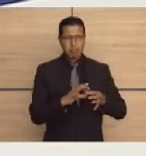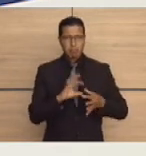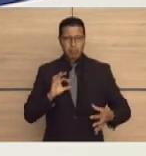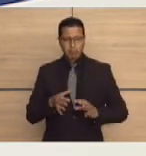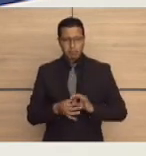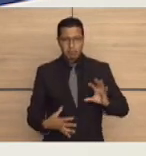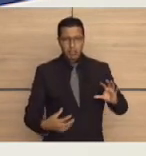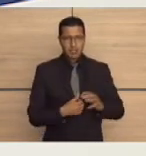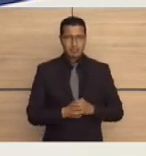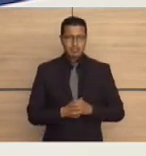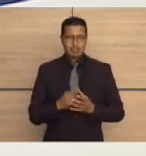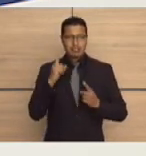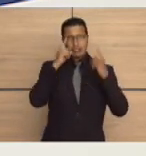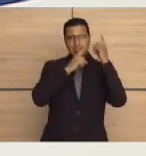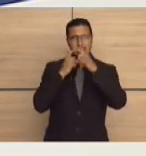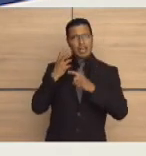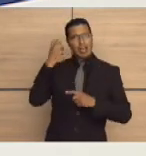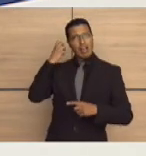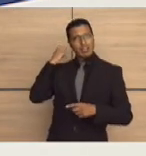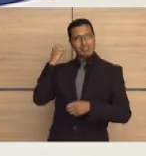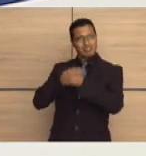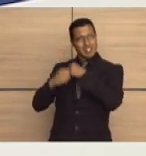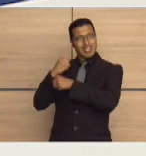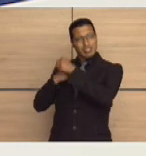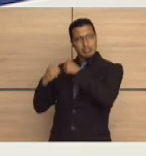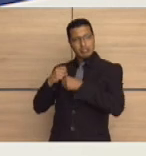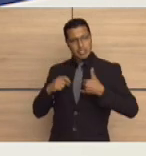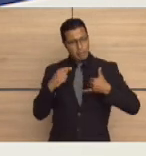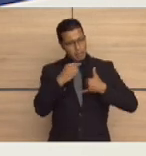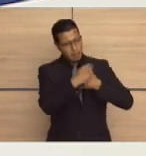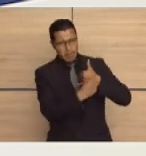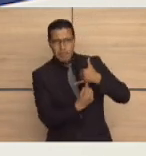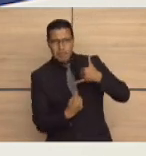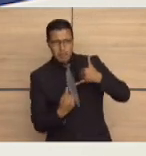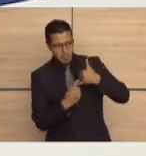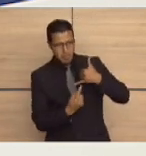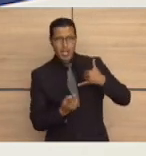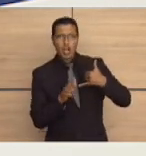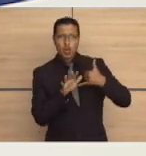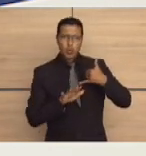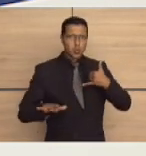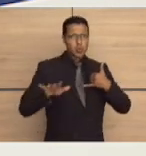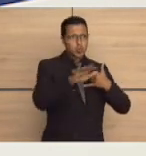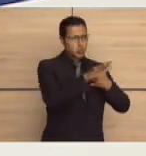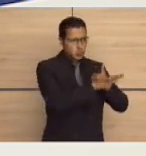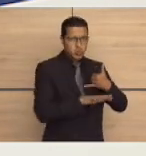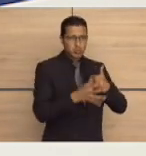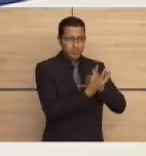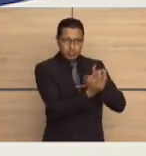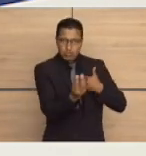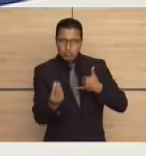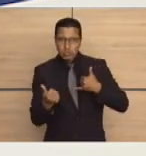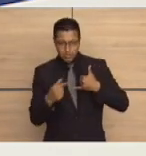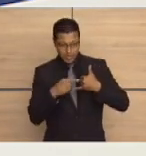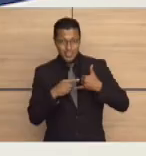muy difícil pensar hace 5 siglos que de esa amalgama de regiones heterogéneas y de pueblos heterogéneos fuera a